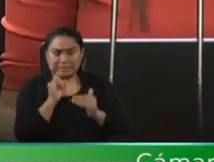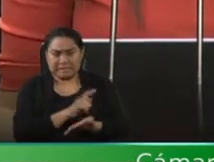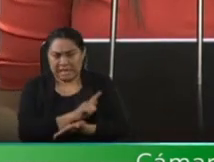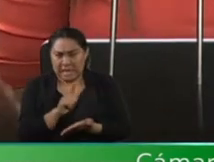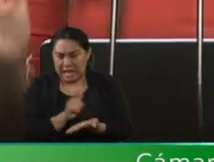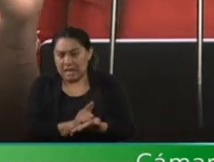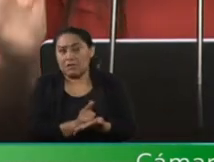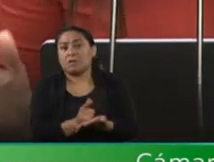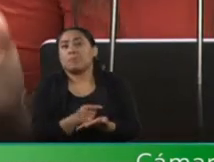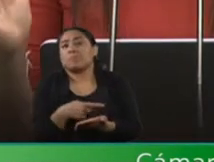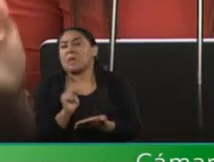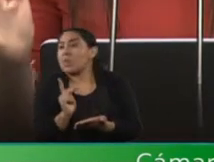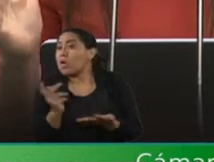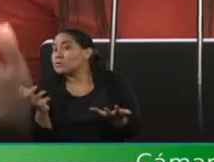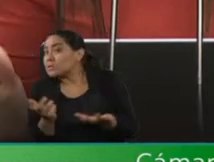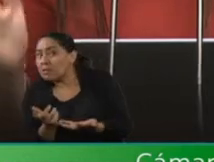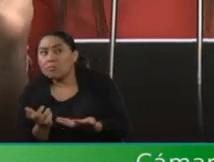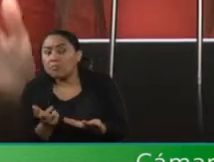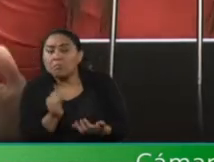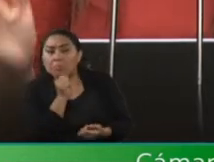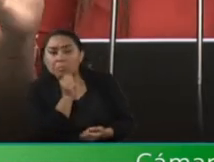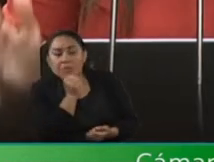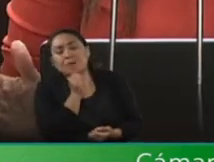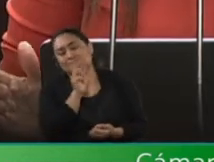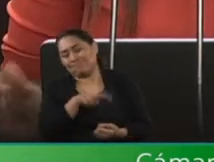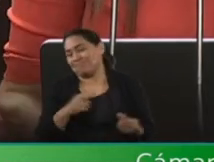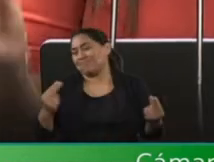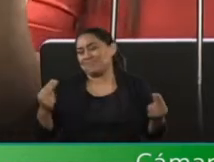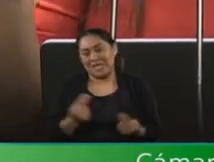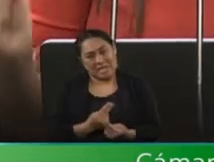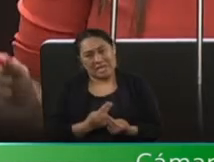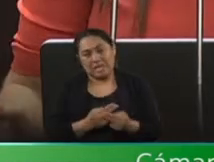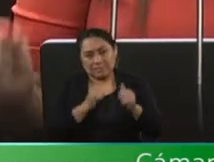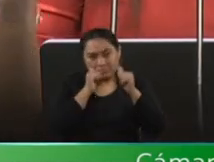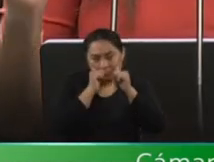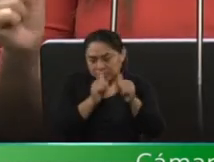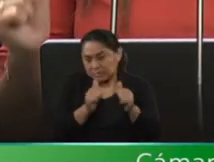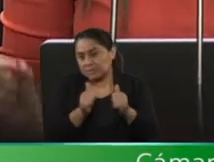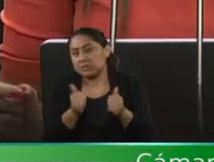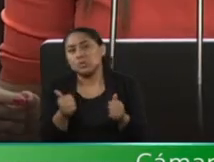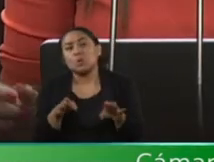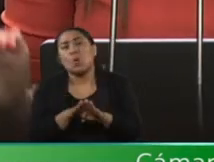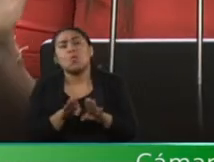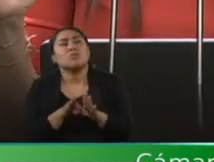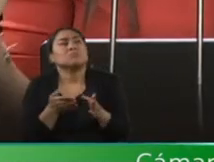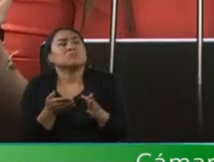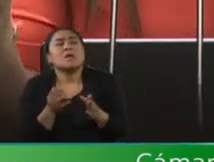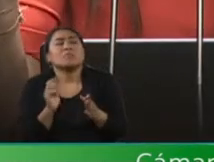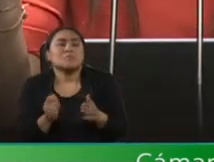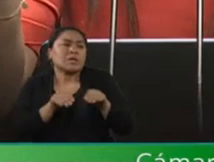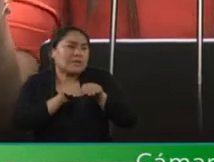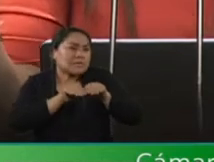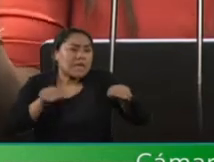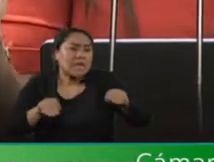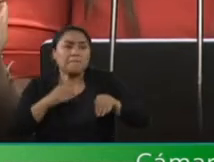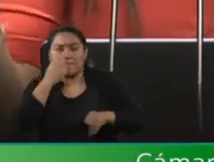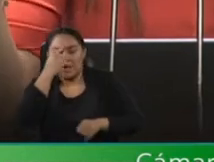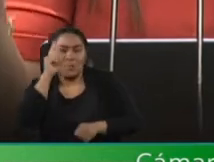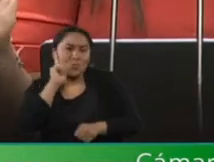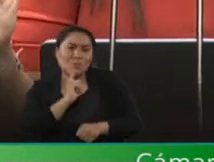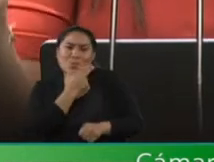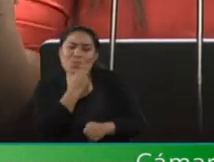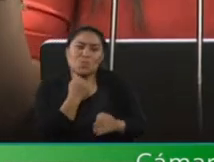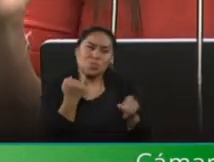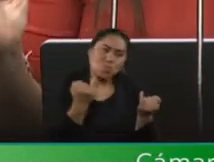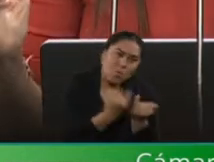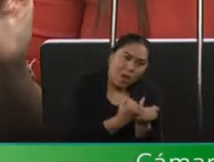los hechos por eso fueron necesarias las acciones afirmativas como medidas de equidad para lograr un más parejo